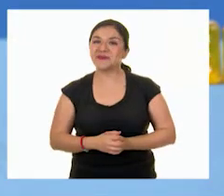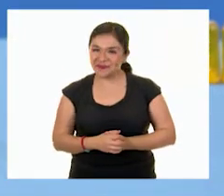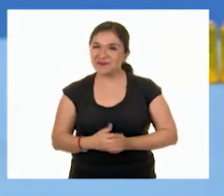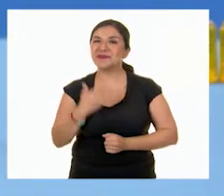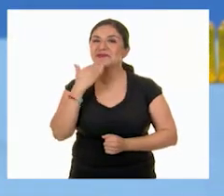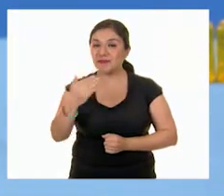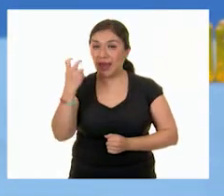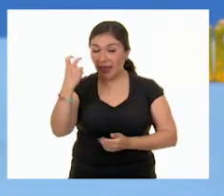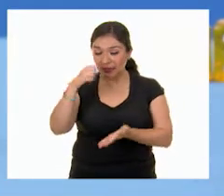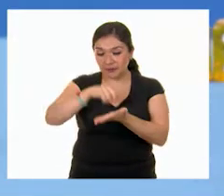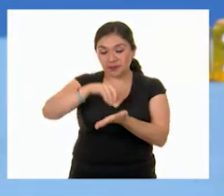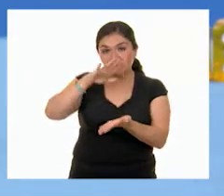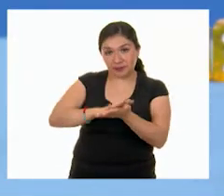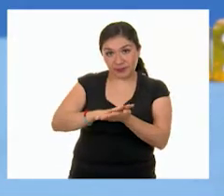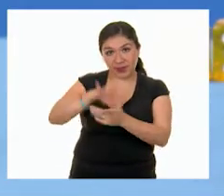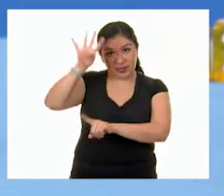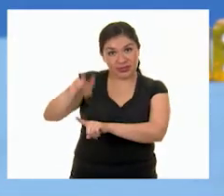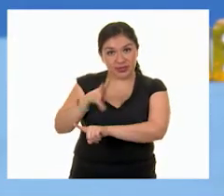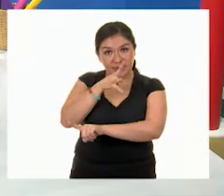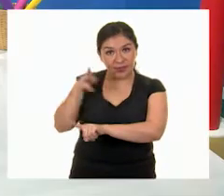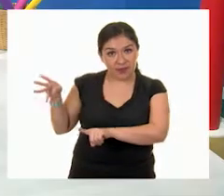vamos a registrarlo en la tabla.